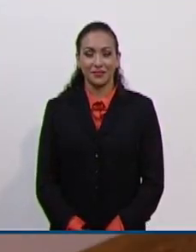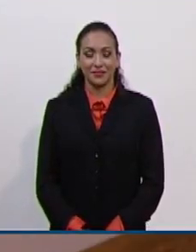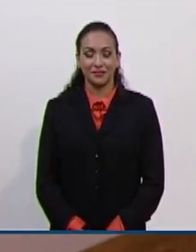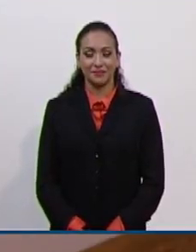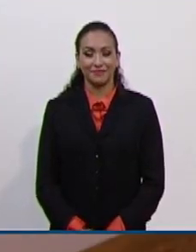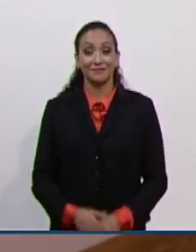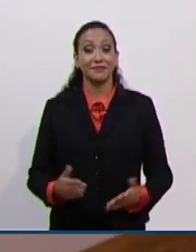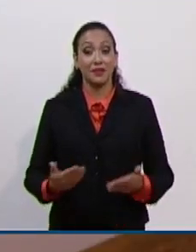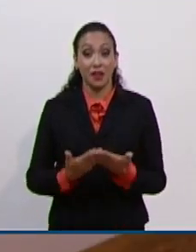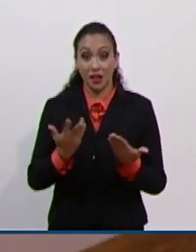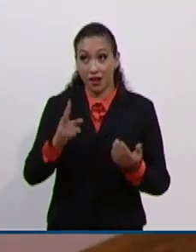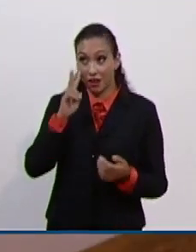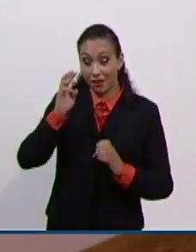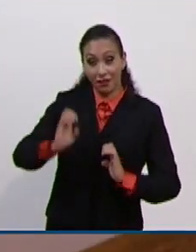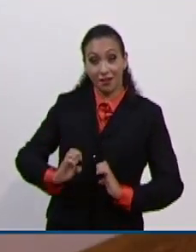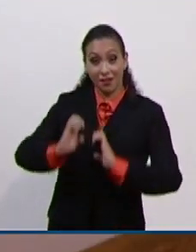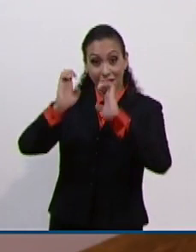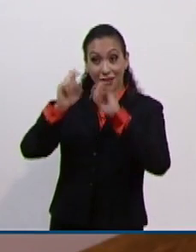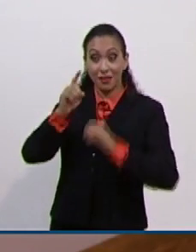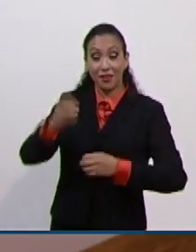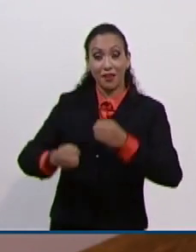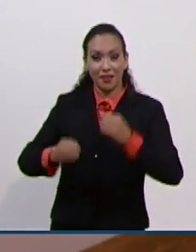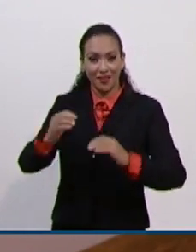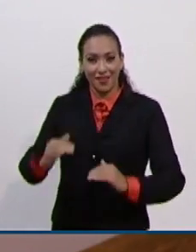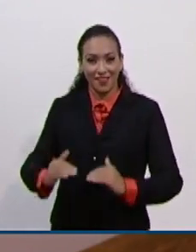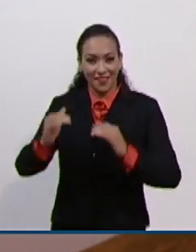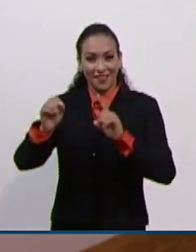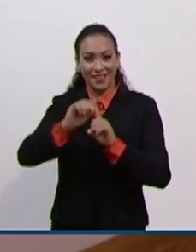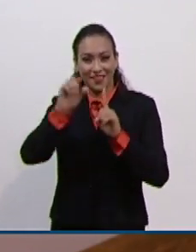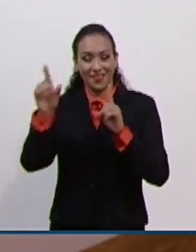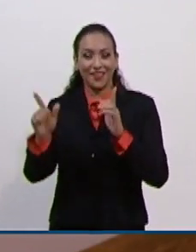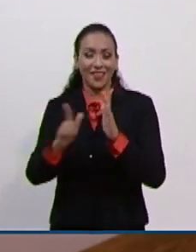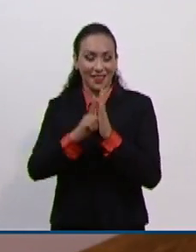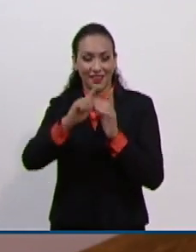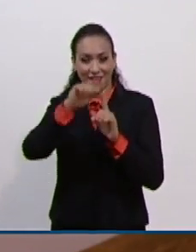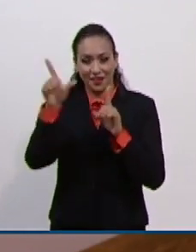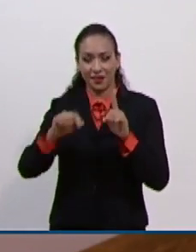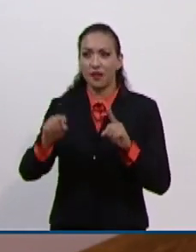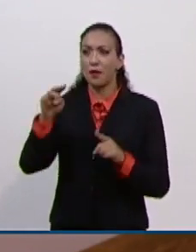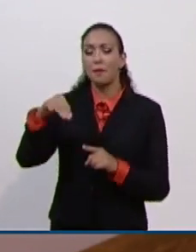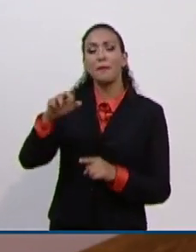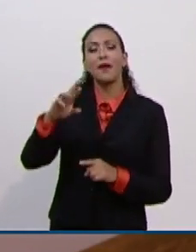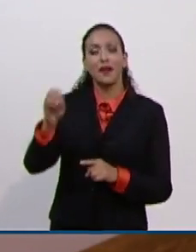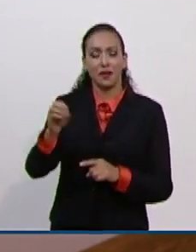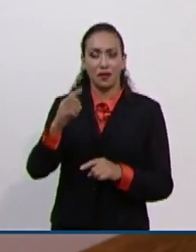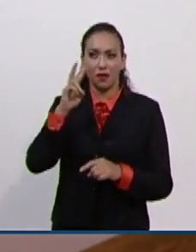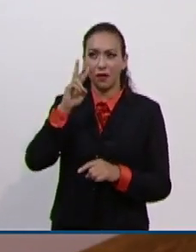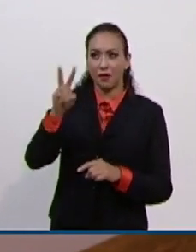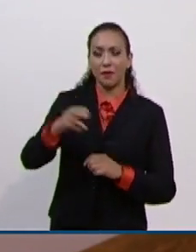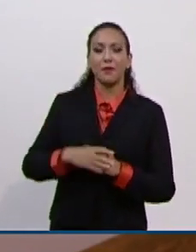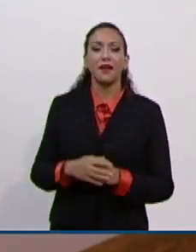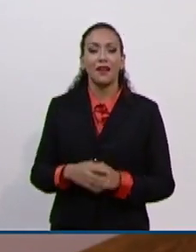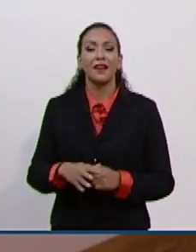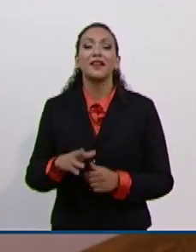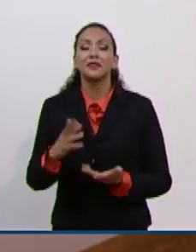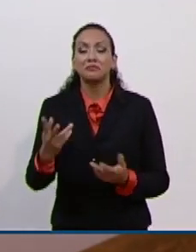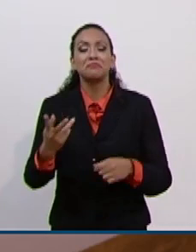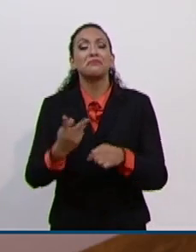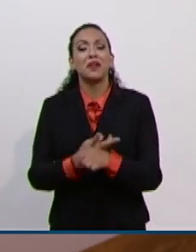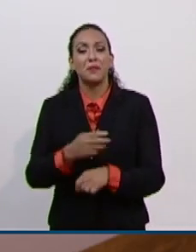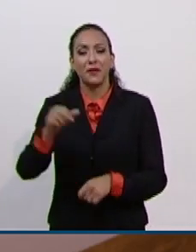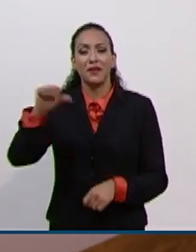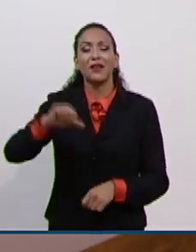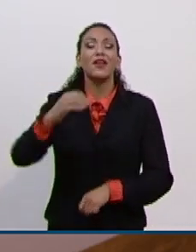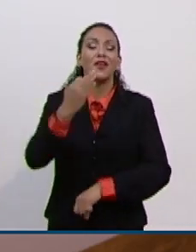Nos enlazamos hasta el edificio sede de la Suprema Corte, donde se encuentra mi compañero Mario López Peña con el reporte de lo que resolvieron